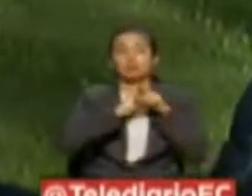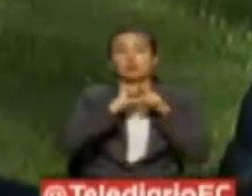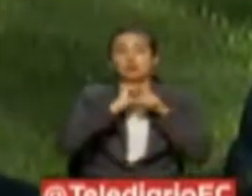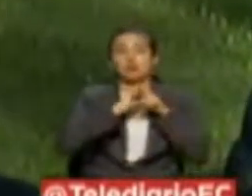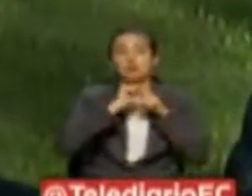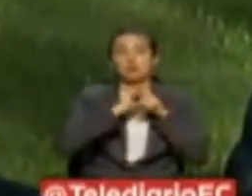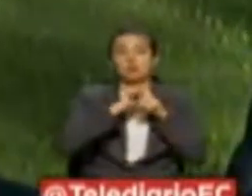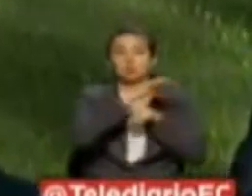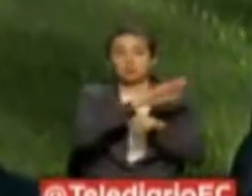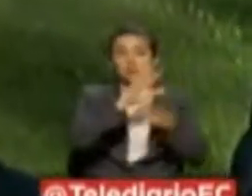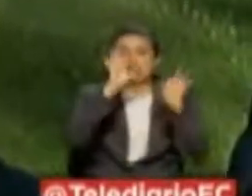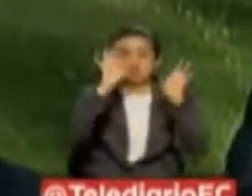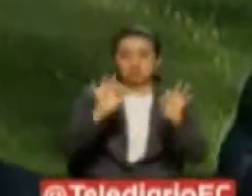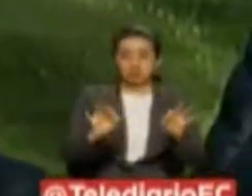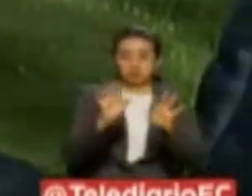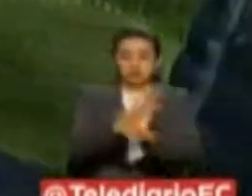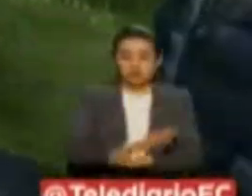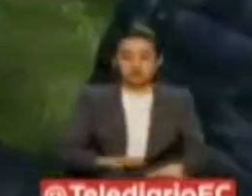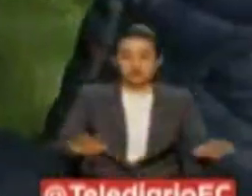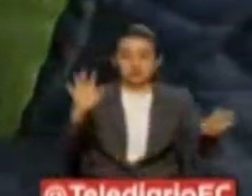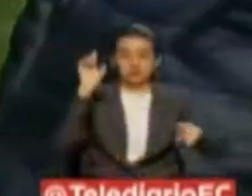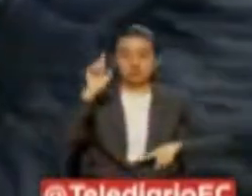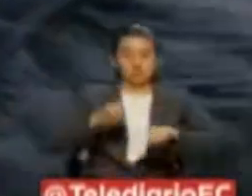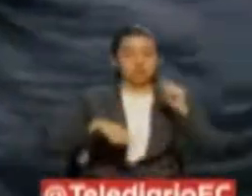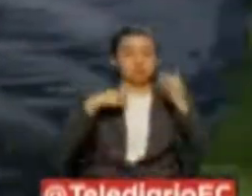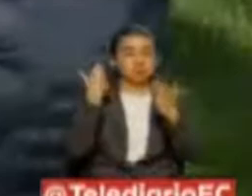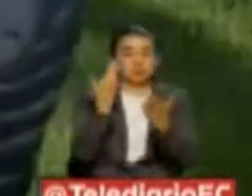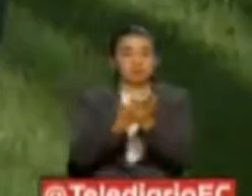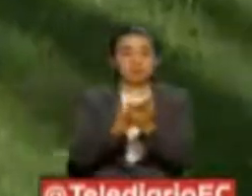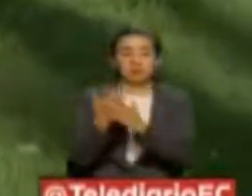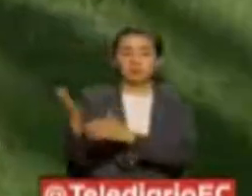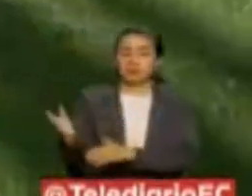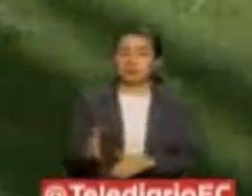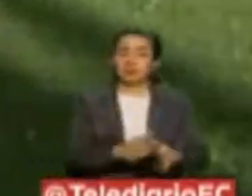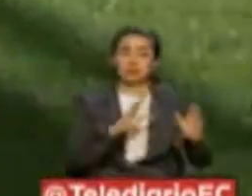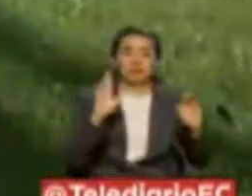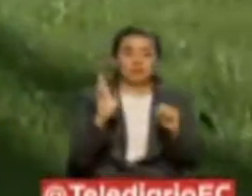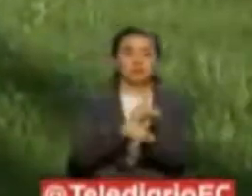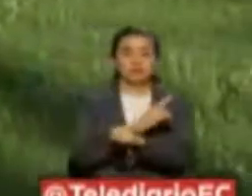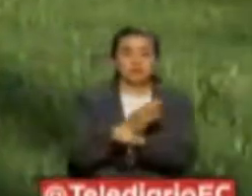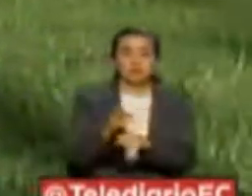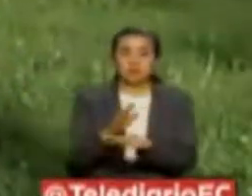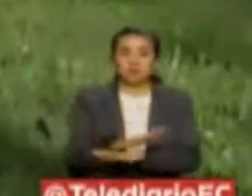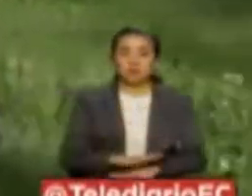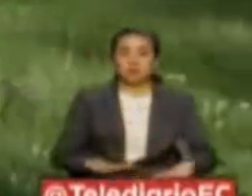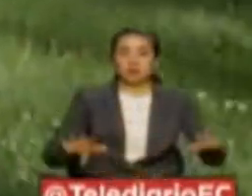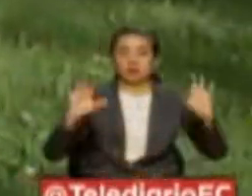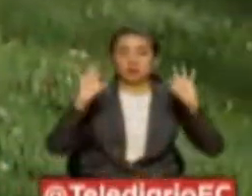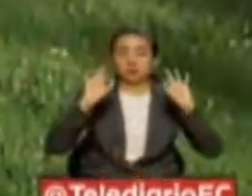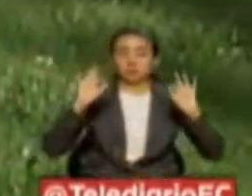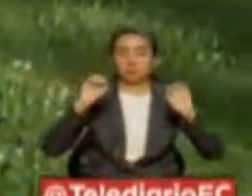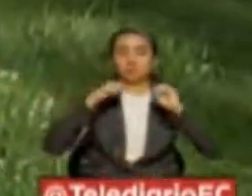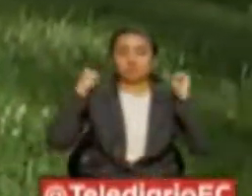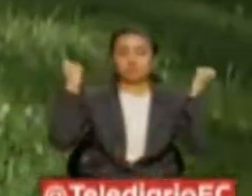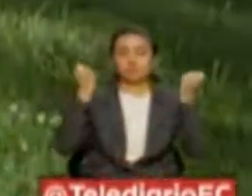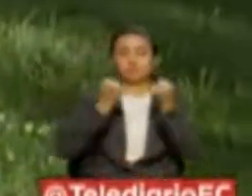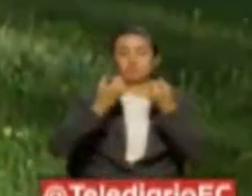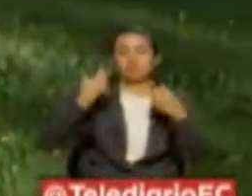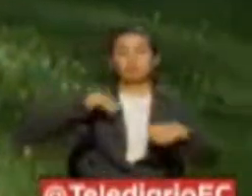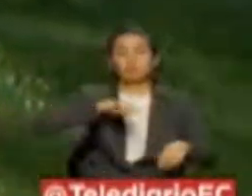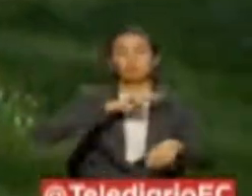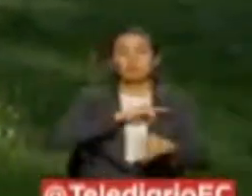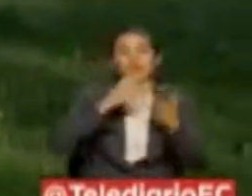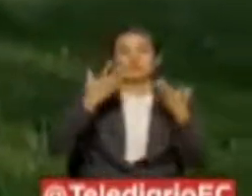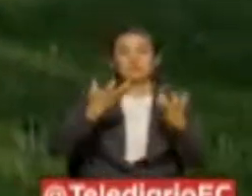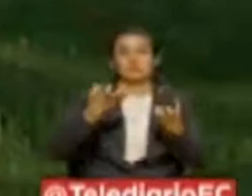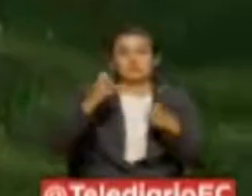atletismo adecuadamente, si no llega a ser campeón, por lo menos es gente útil a la sociedad. Entonces, eso es lo que nosotros pretendemos